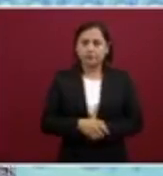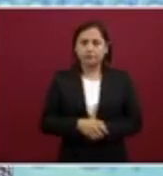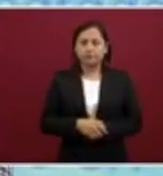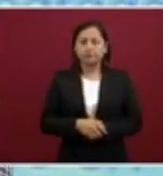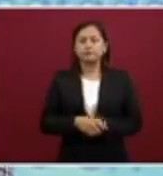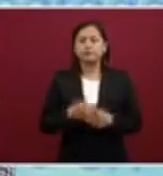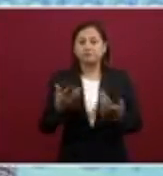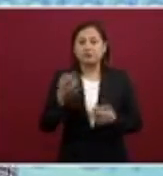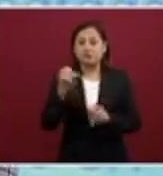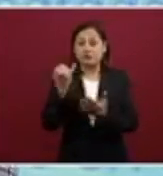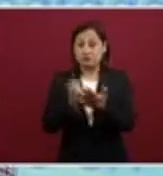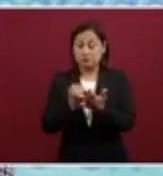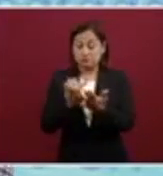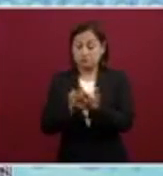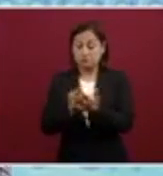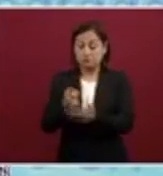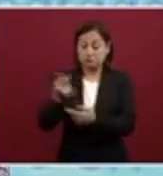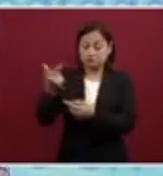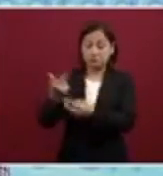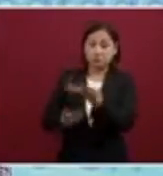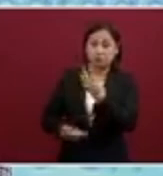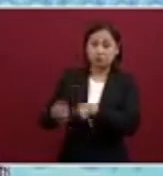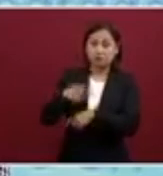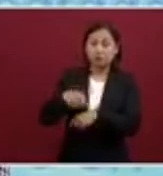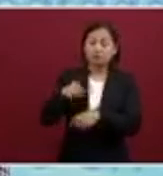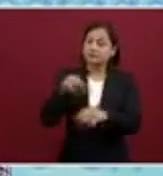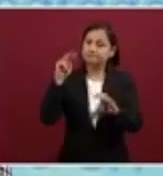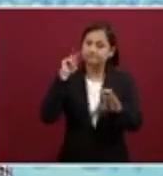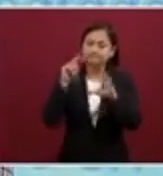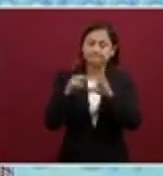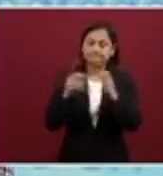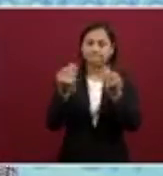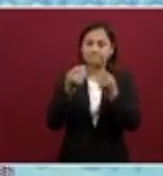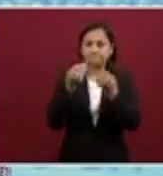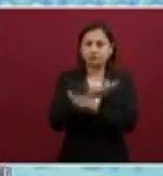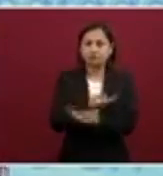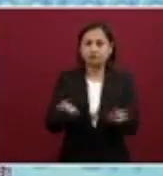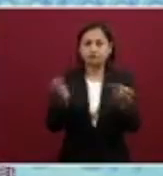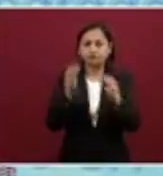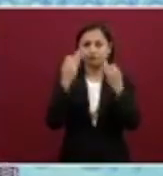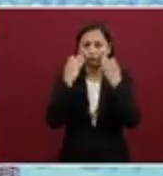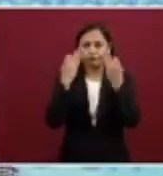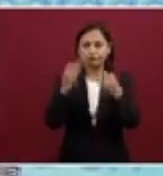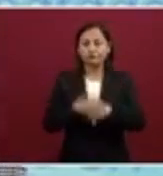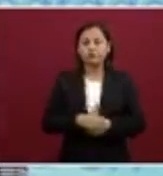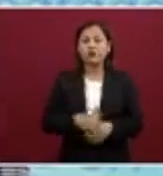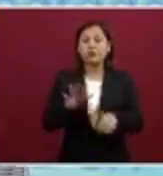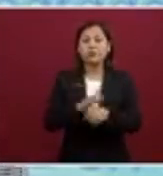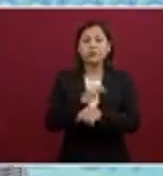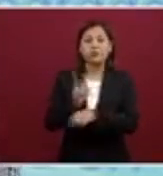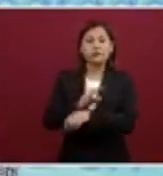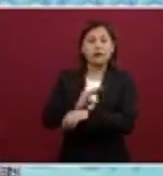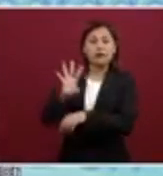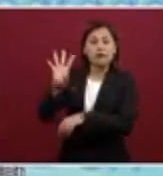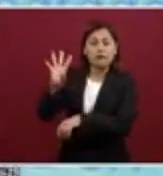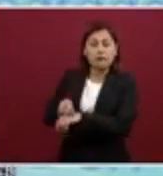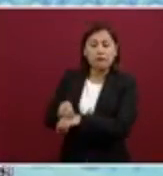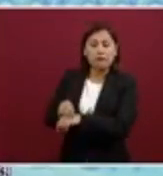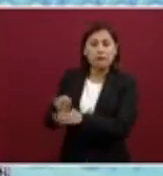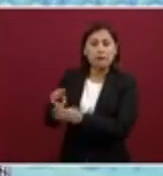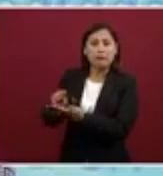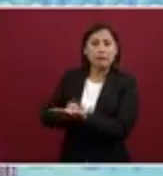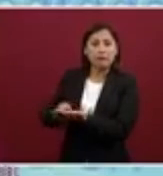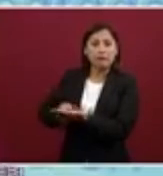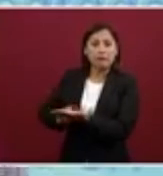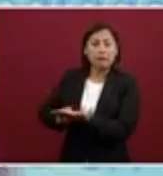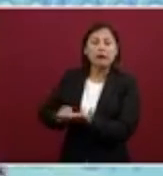recursos públicos. Porque si bien ese recurso aún no es captado por la nación, ya se habla de condonación, significa que ya es un crédito firme en favor de la